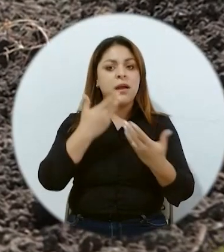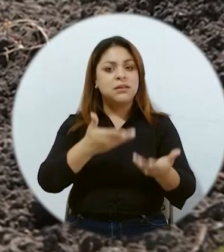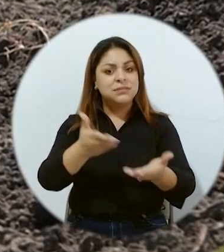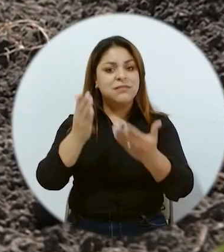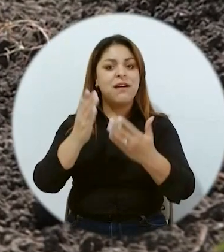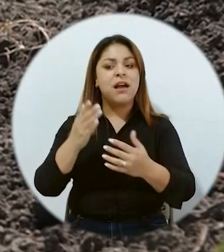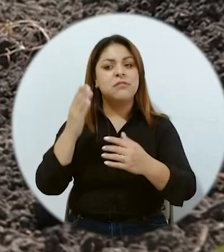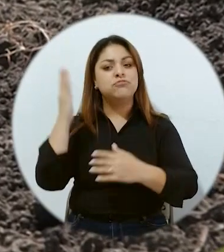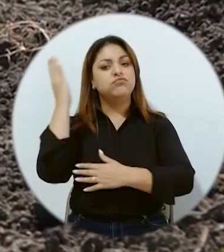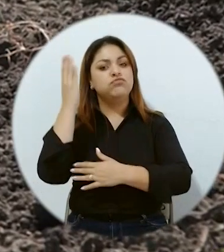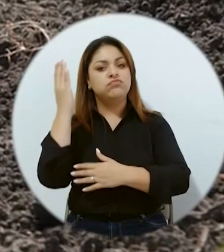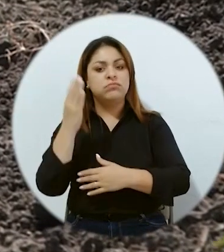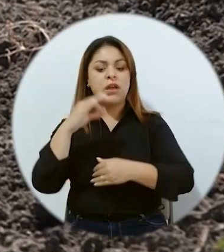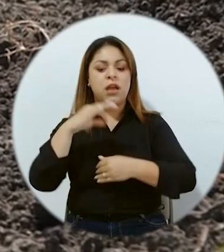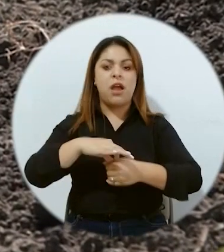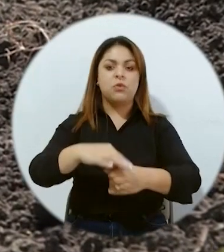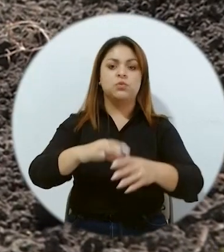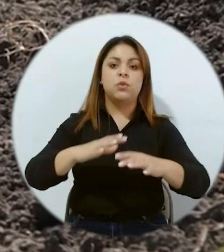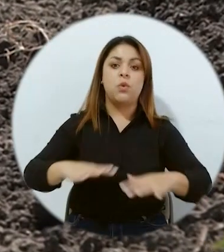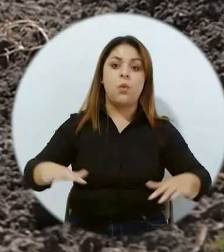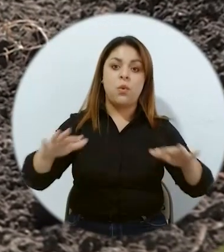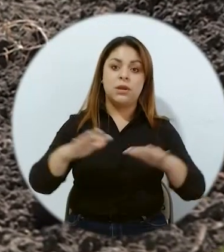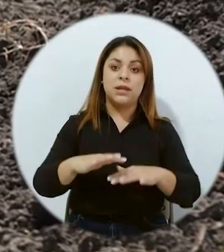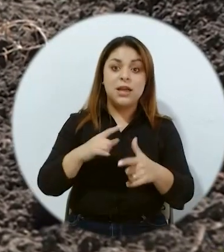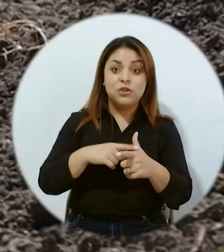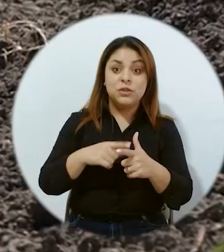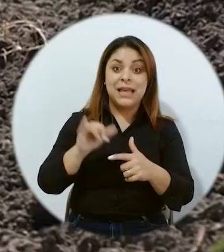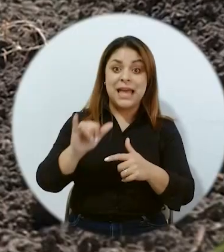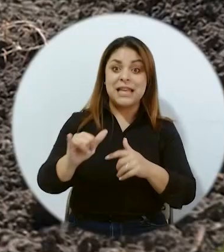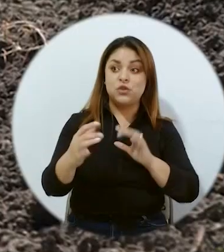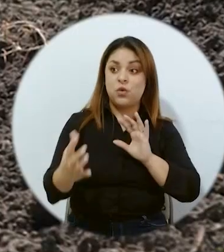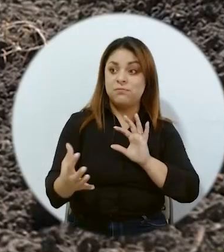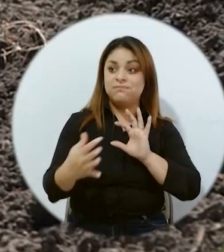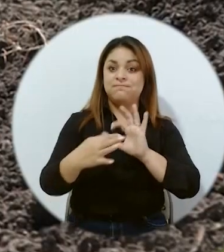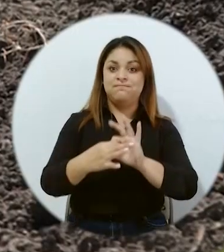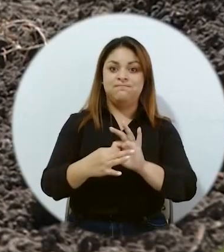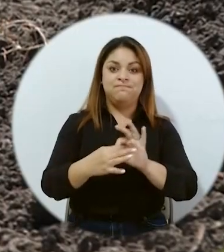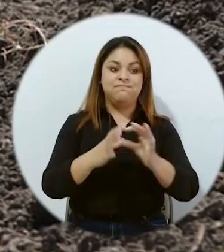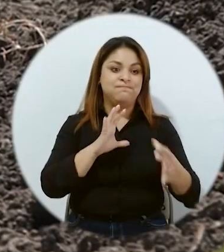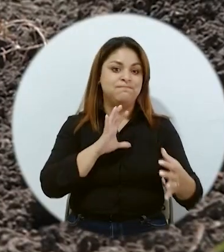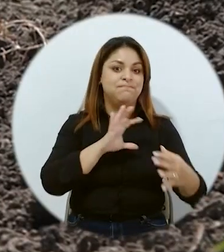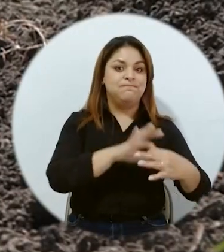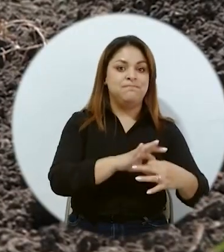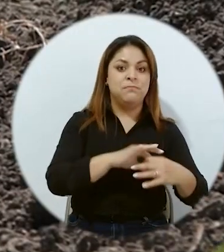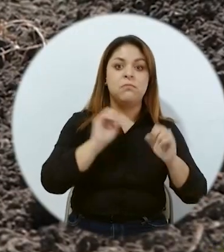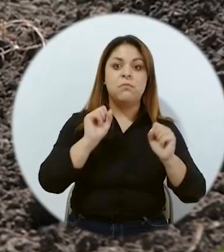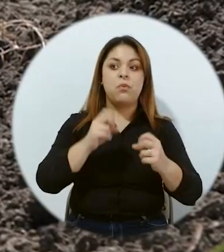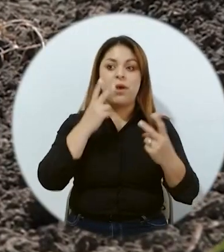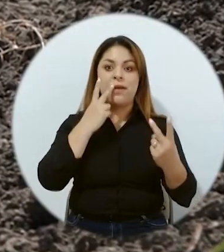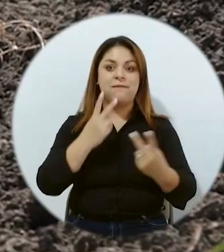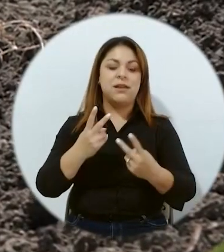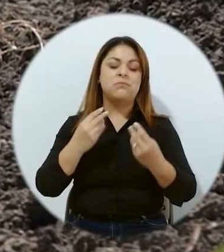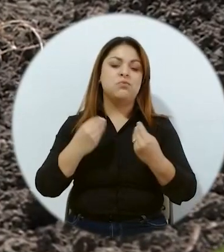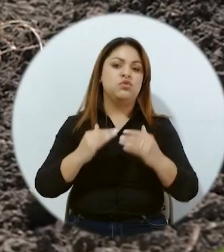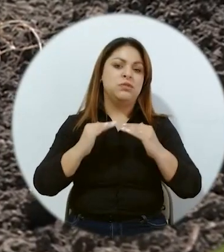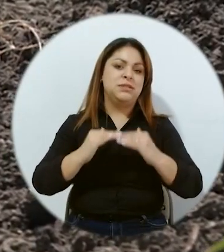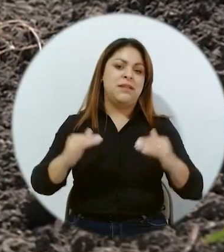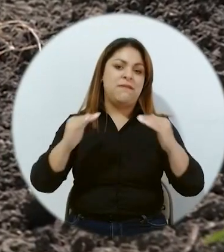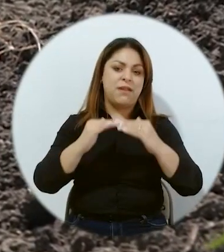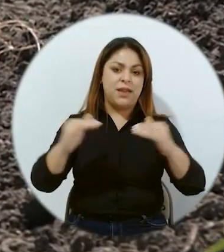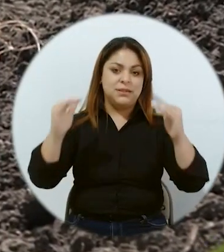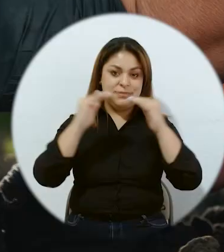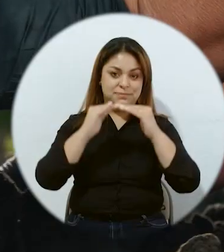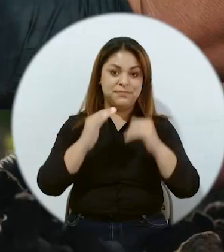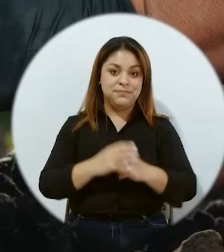poder llevar el mensaje de la agroecología. Entonces, aquí las sinergias se pueden ver a muchos niveles, a muchos